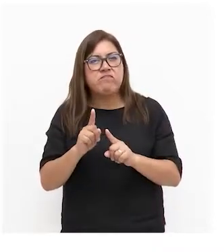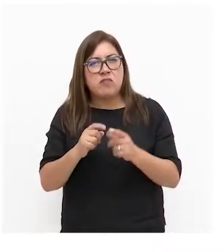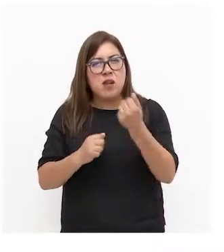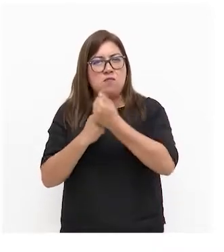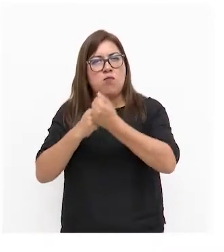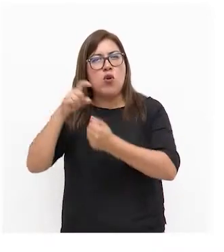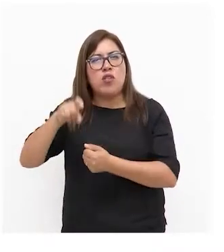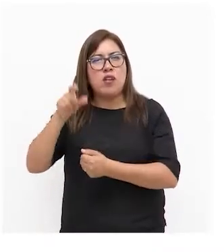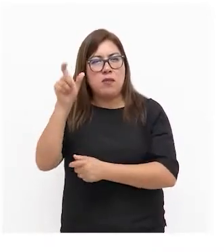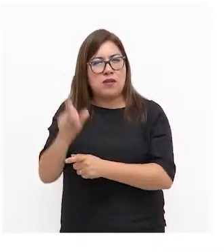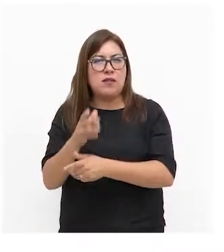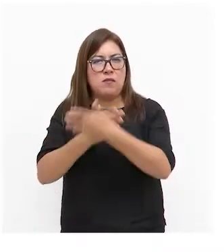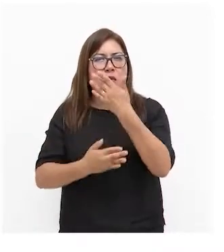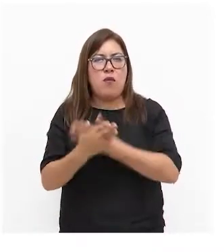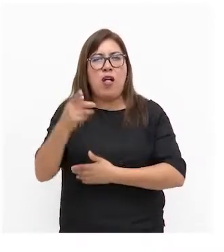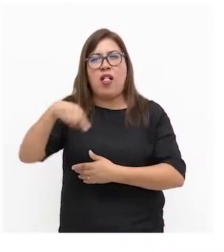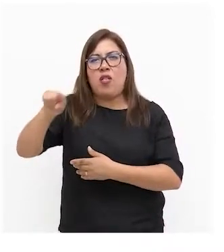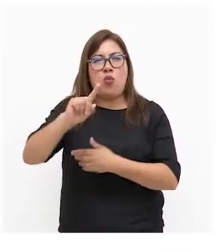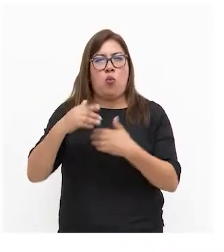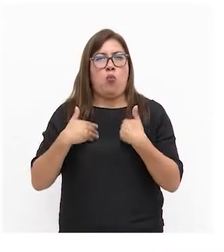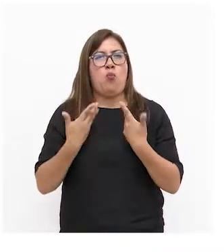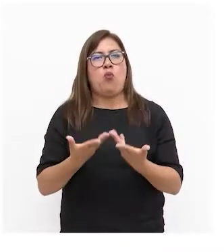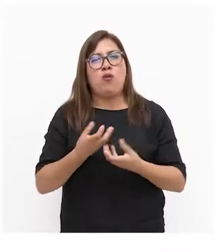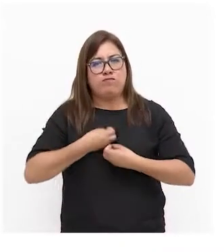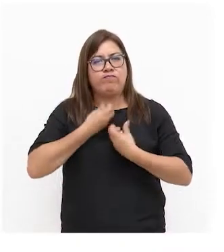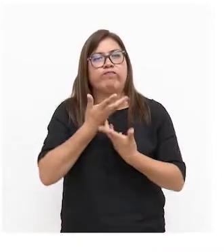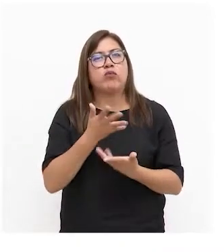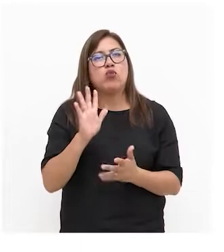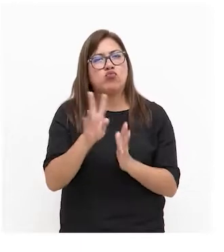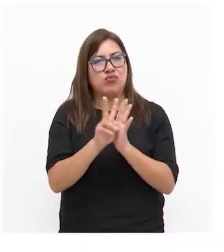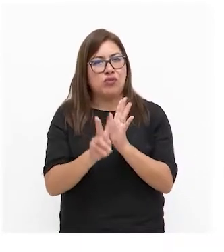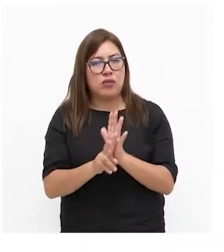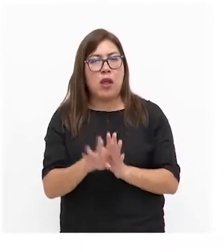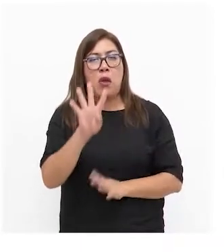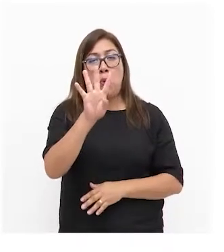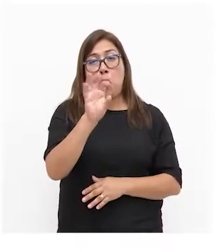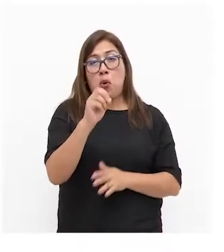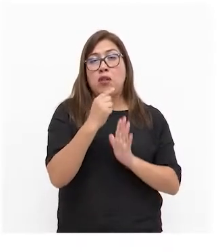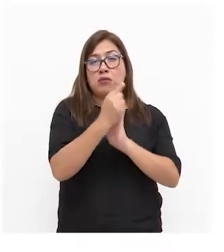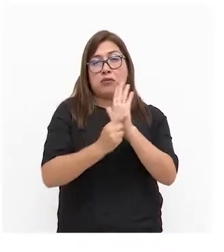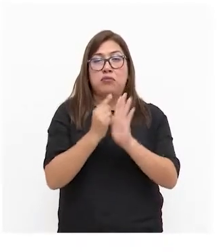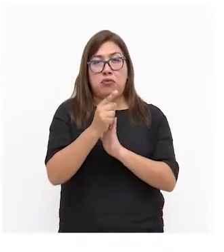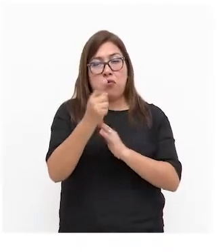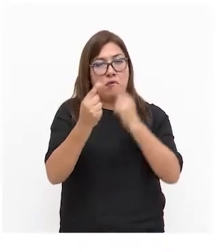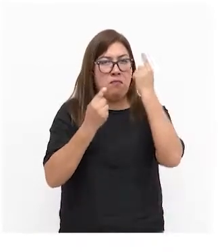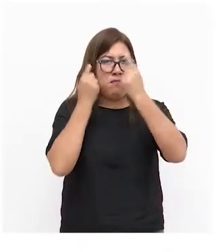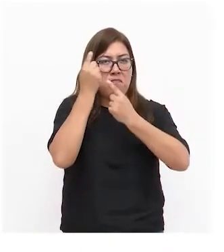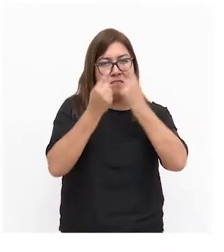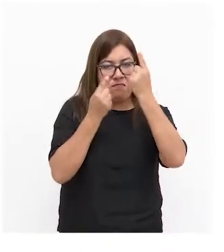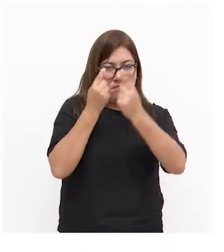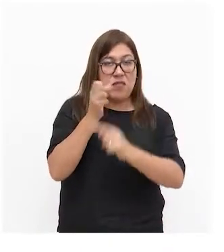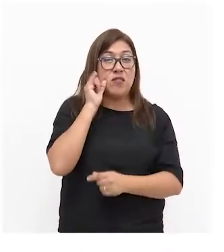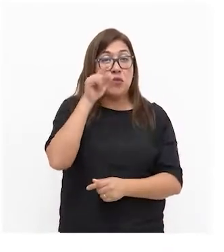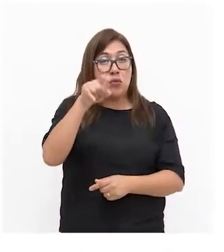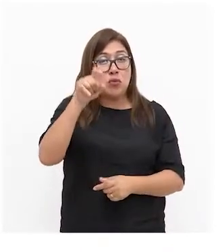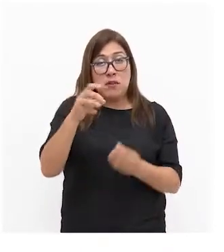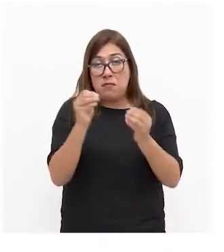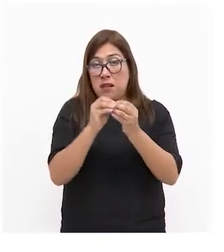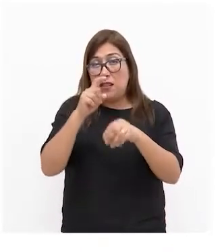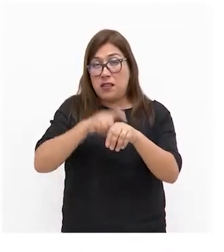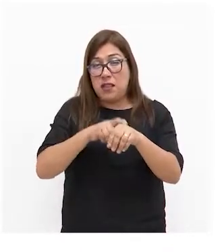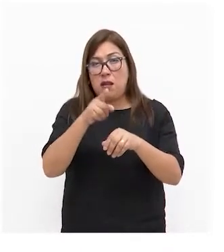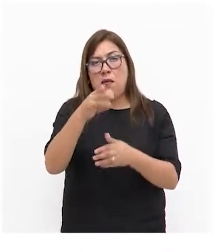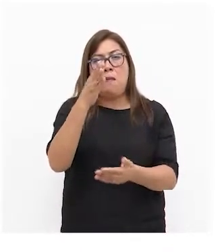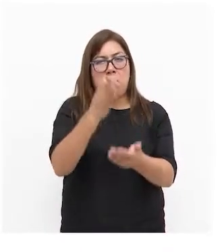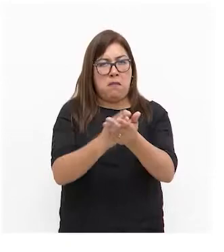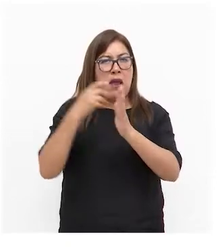con discapacidad que no pueden manifestar voluntad? Tómate 40 segundos para reflexionar. Si necesitas más